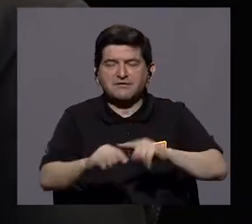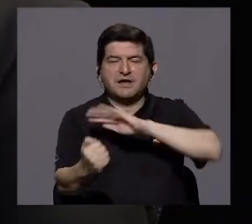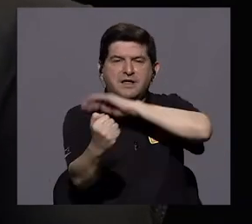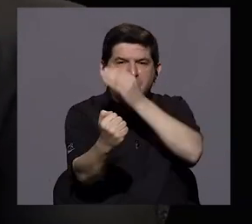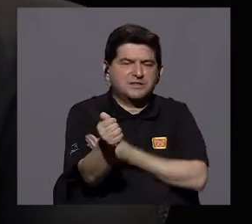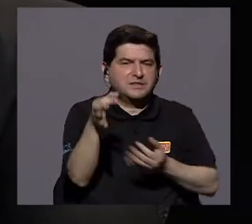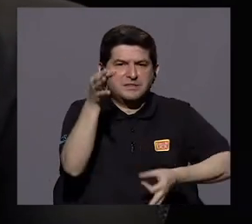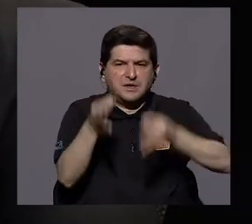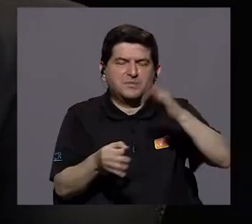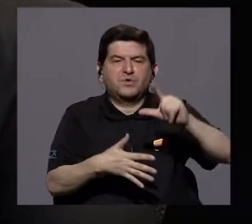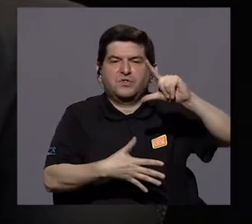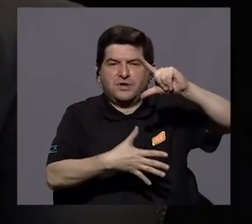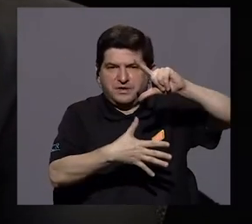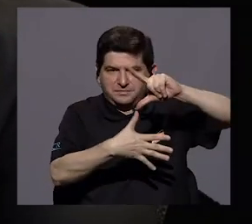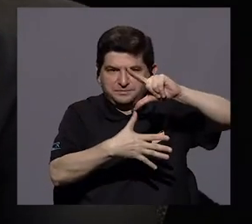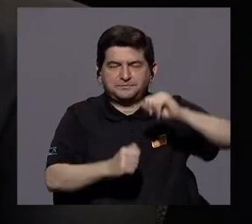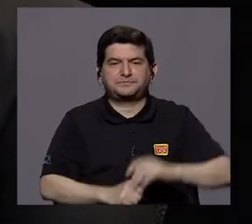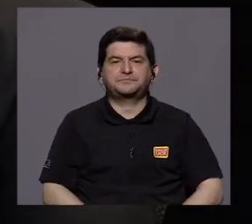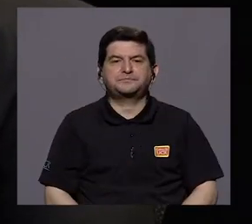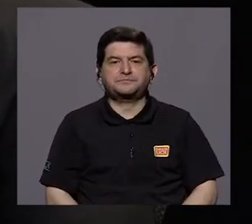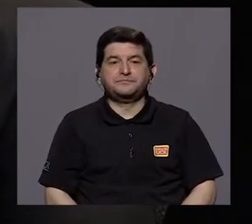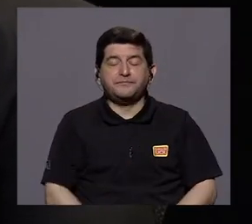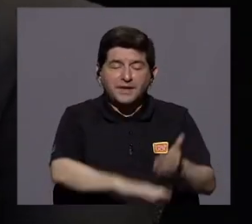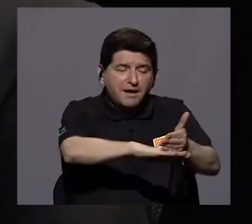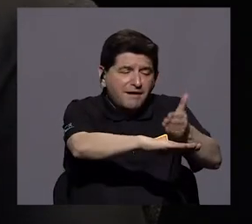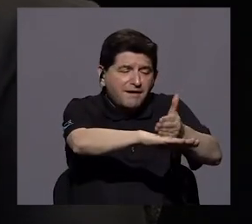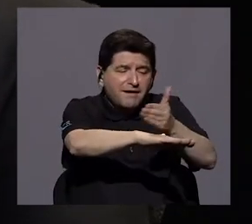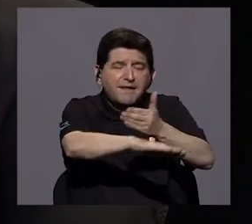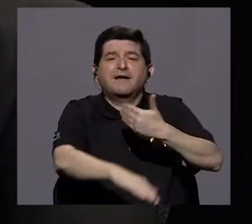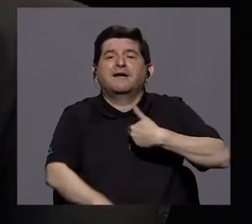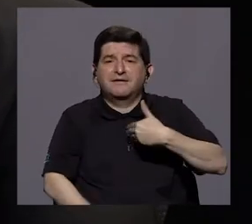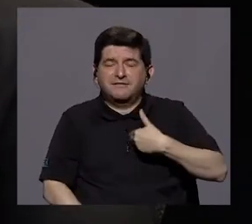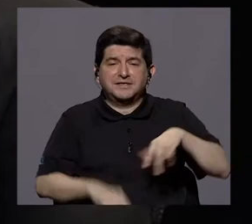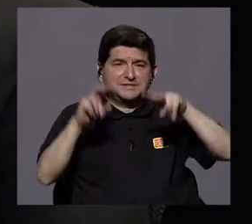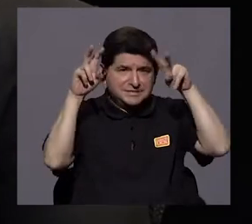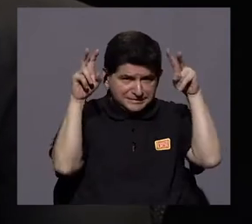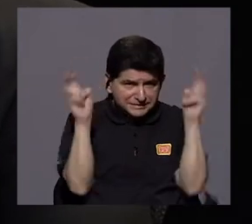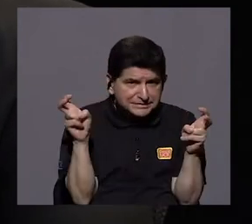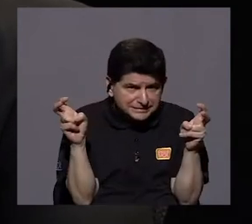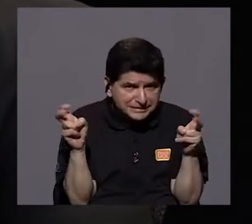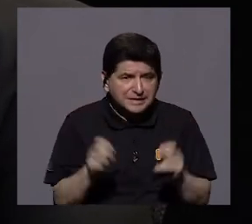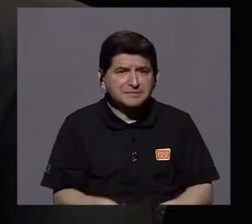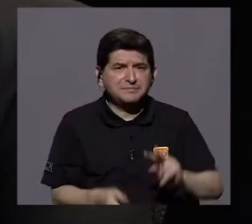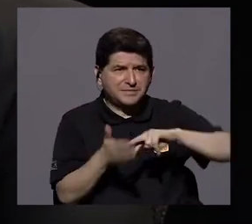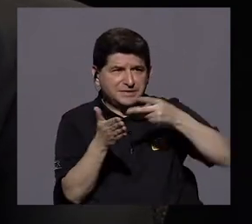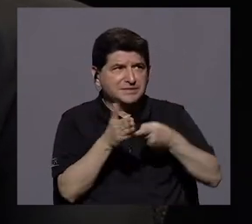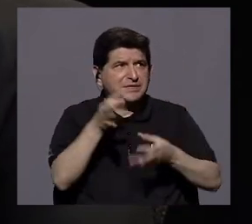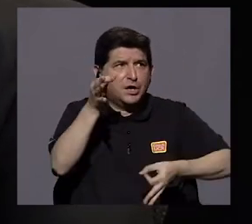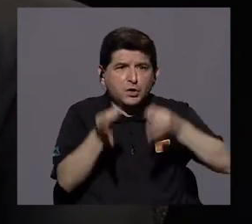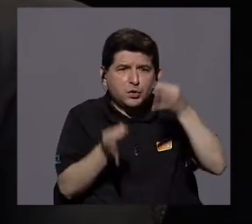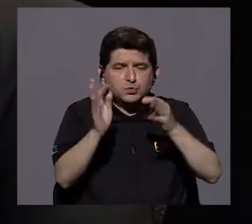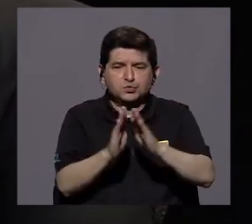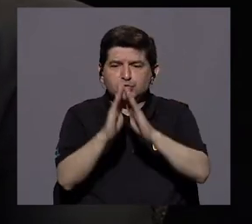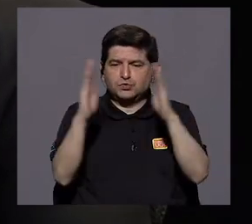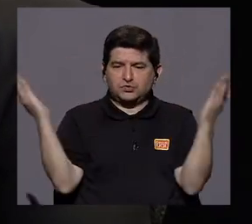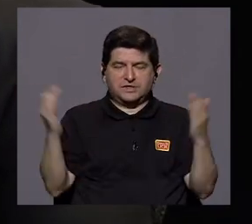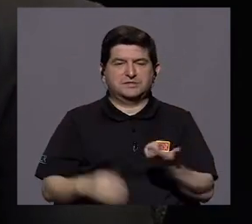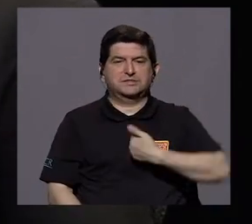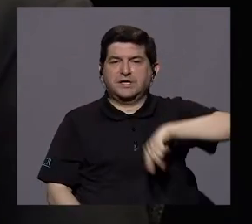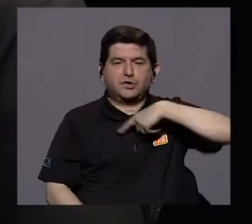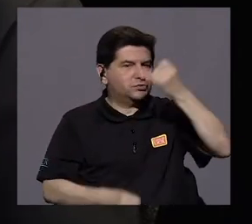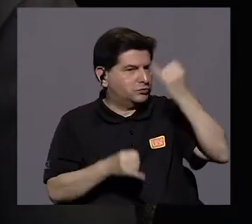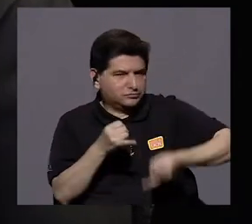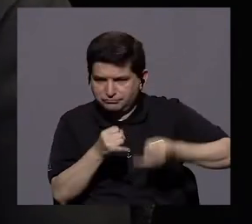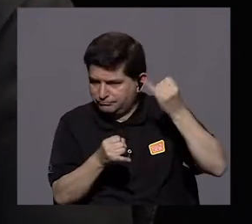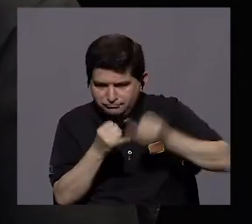otros poderes judiciales uh-huh. de América Latina por el avance que hemos tenido en la temática de lo que es justicia abierta. No